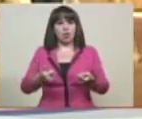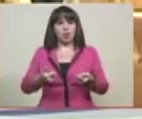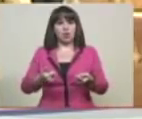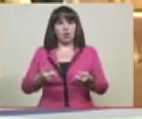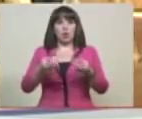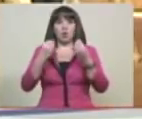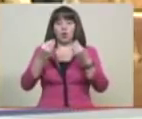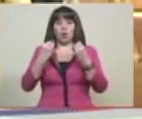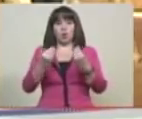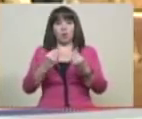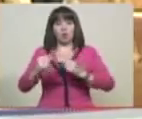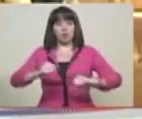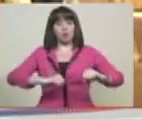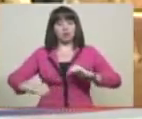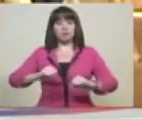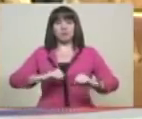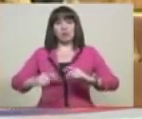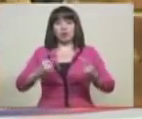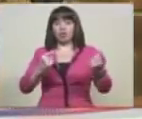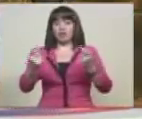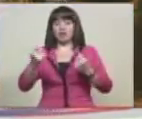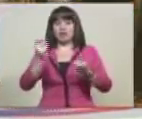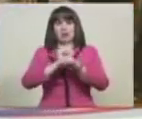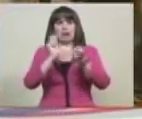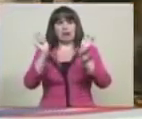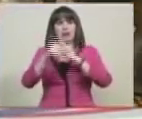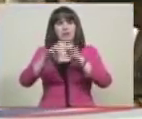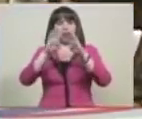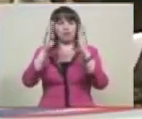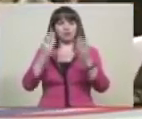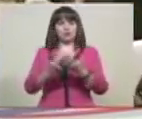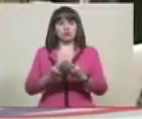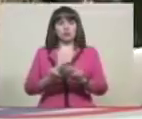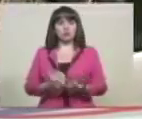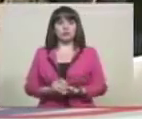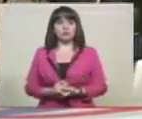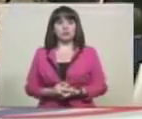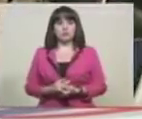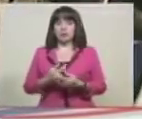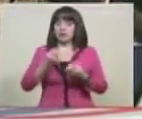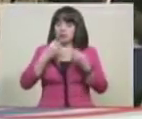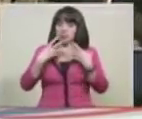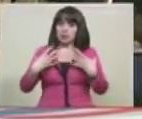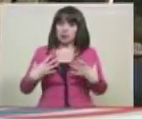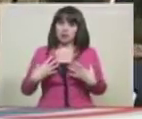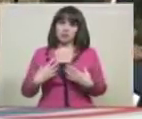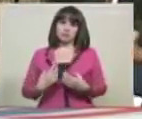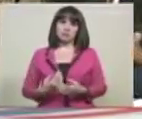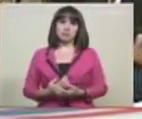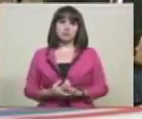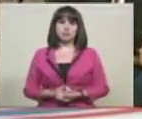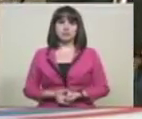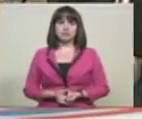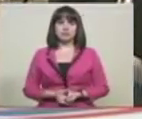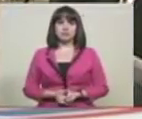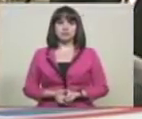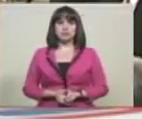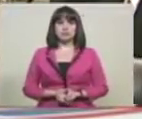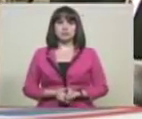Respetando las reglas del movimiento de las divisas convertibles del mundo. ¿Está bien?